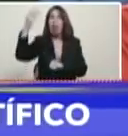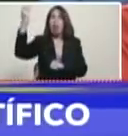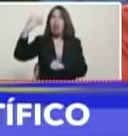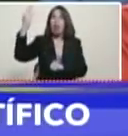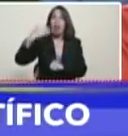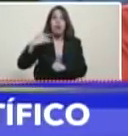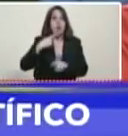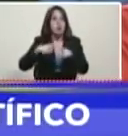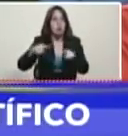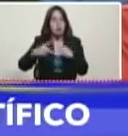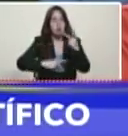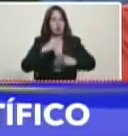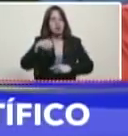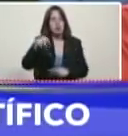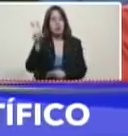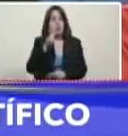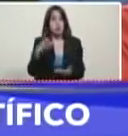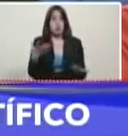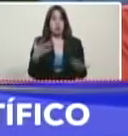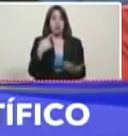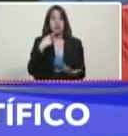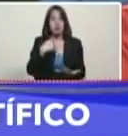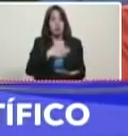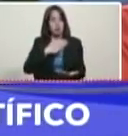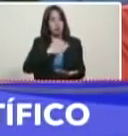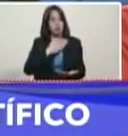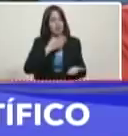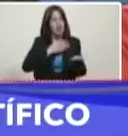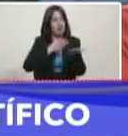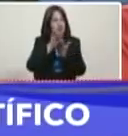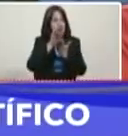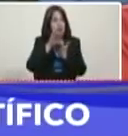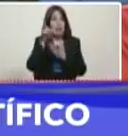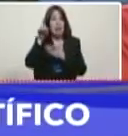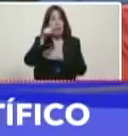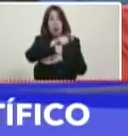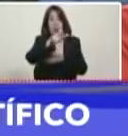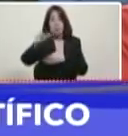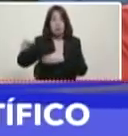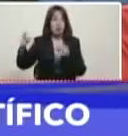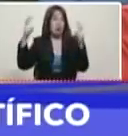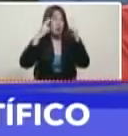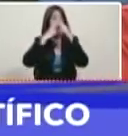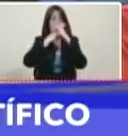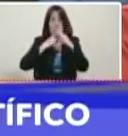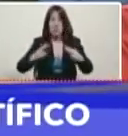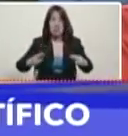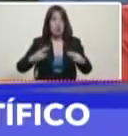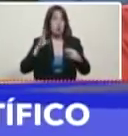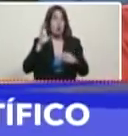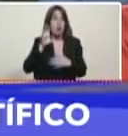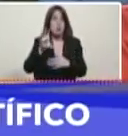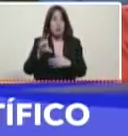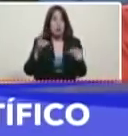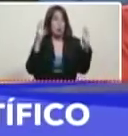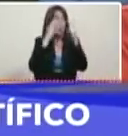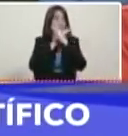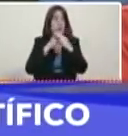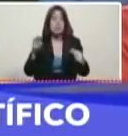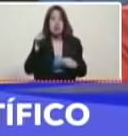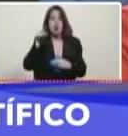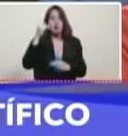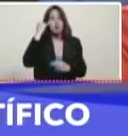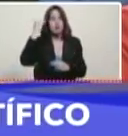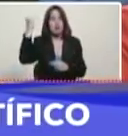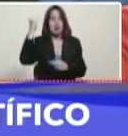producirlas en Venezuela. Yo le puedo dar fe, presidente, que son compañeros completamente comprometidos con la patria, completamente comprometidos con su